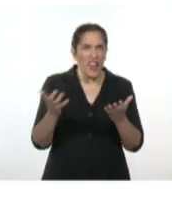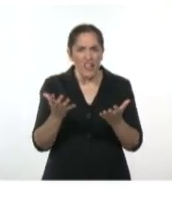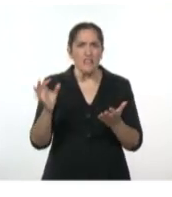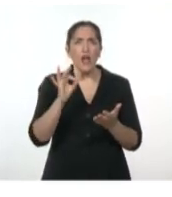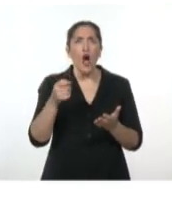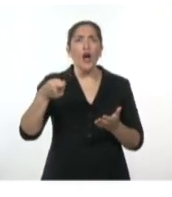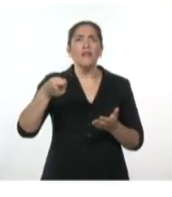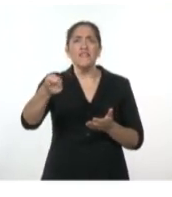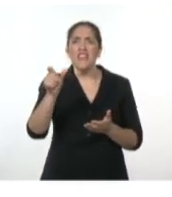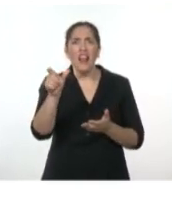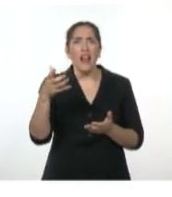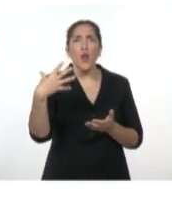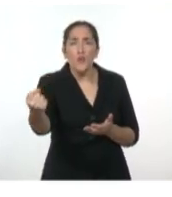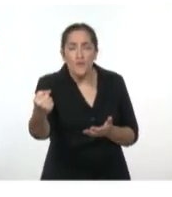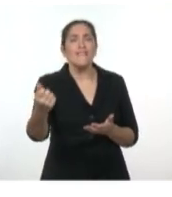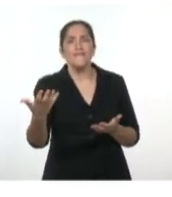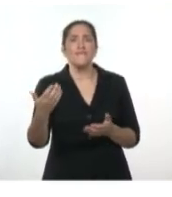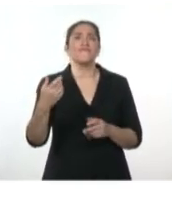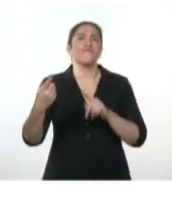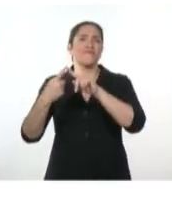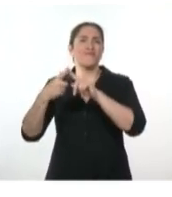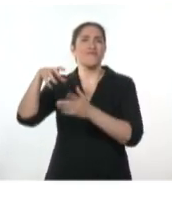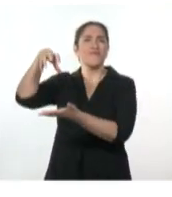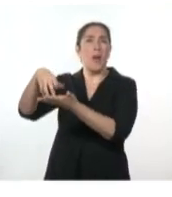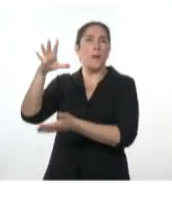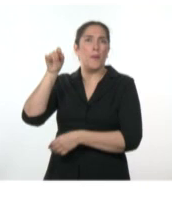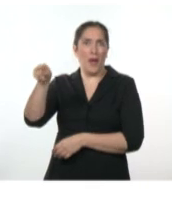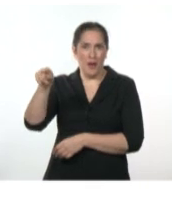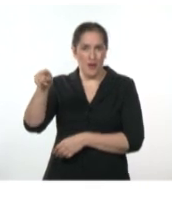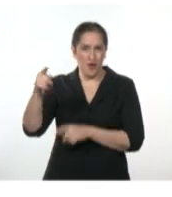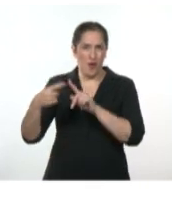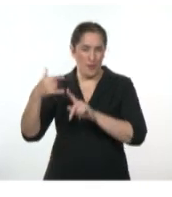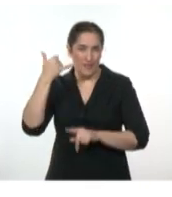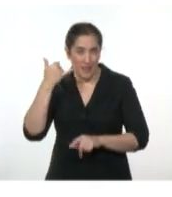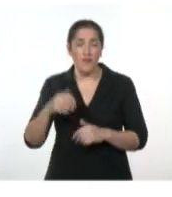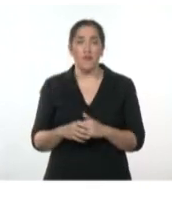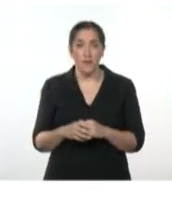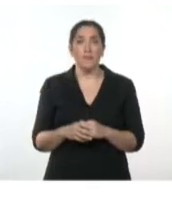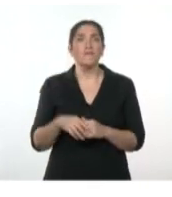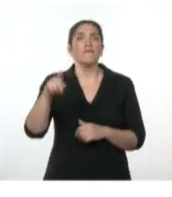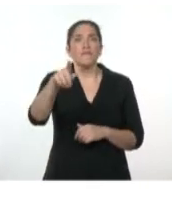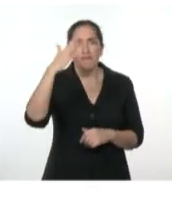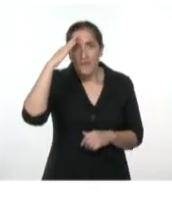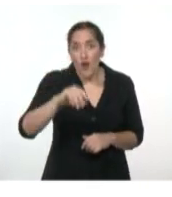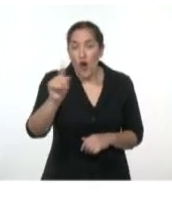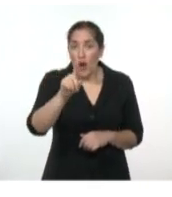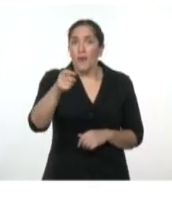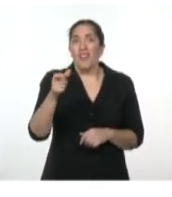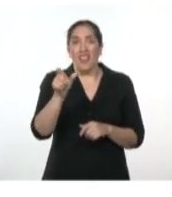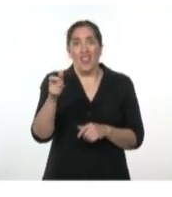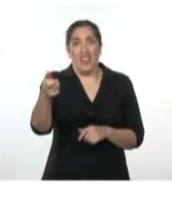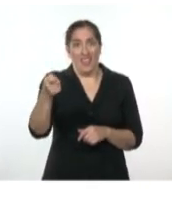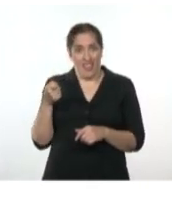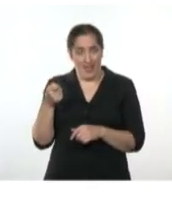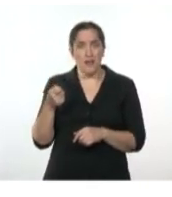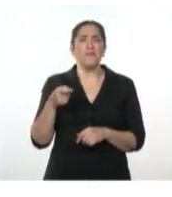tarjeta es retenida, comunícate por teléfono con tu banco. Ojo, no te olvides de retirar la tarjeta.